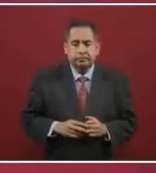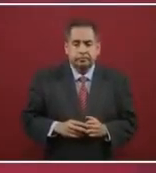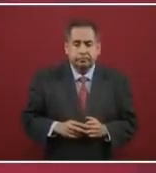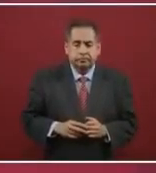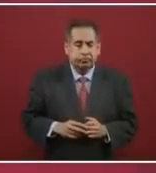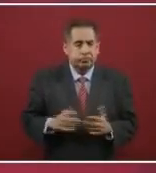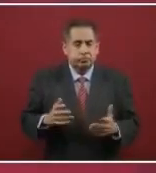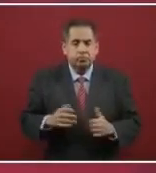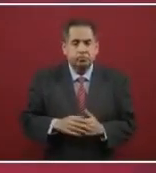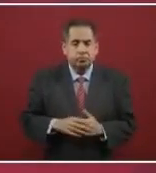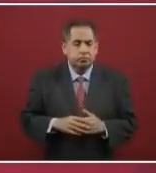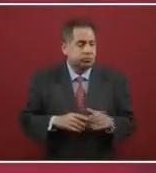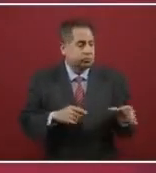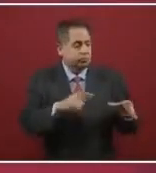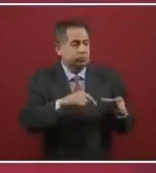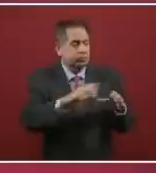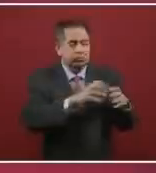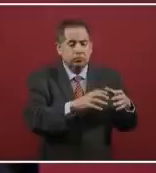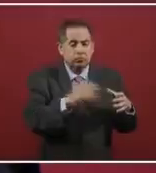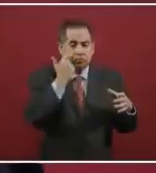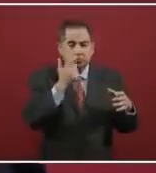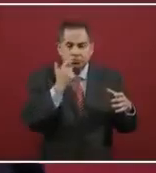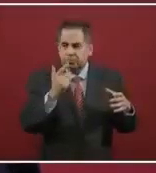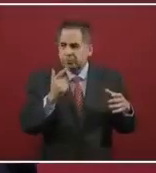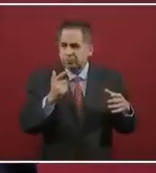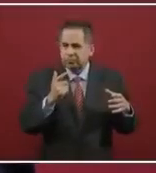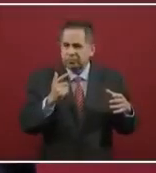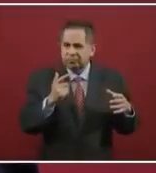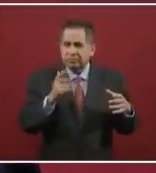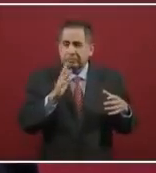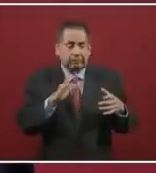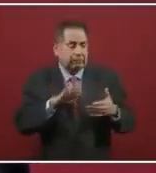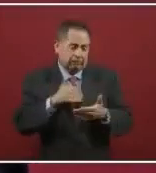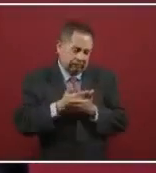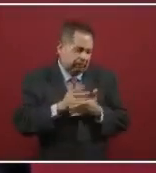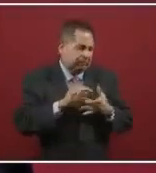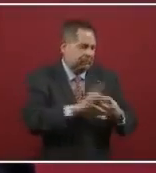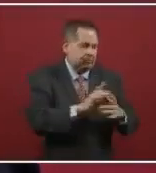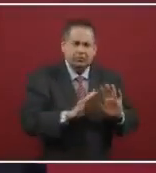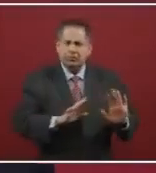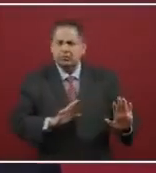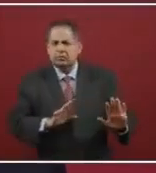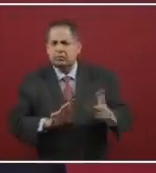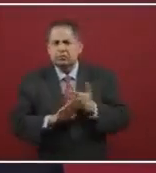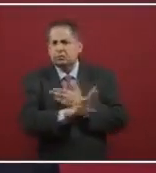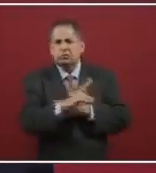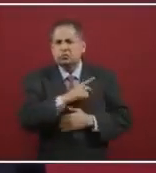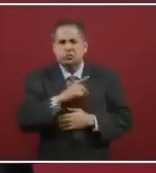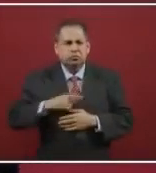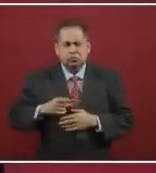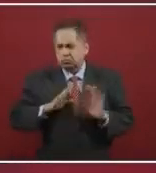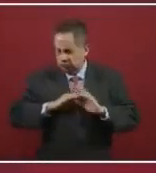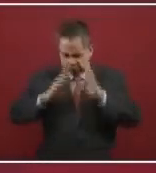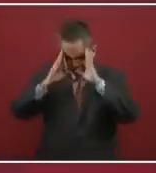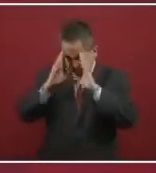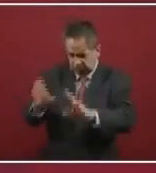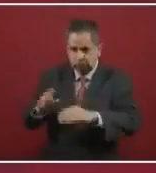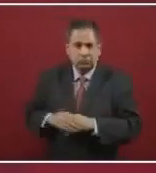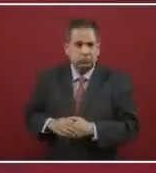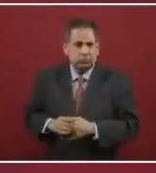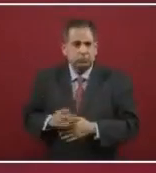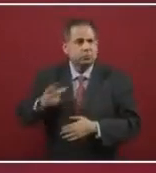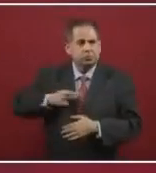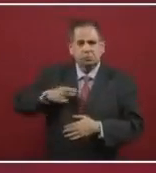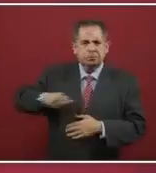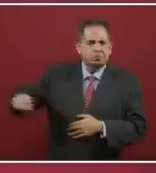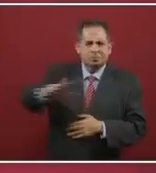me involucre en cosas que no debo. Pero la gente además está consciente de